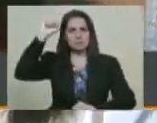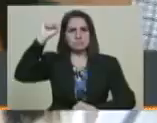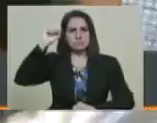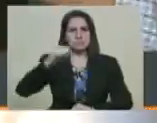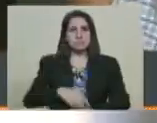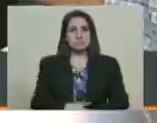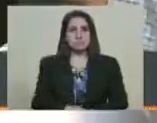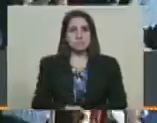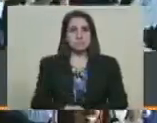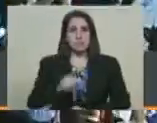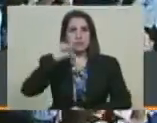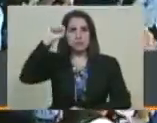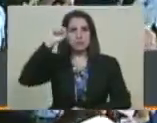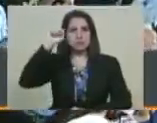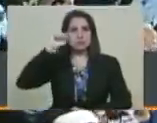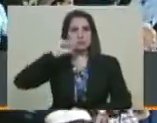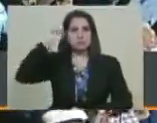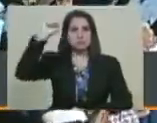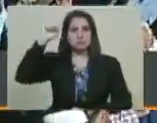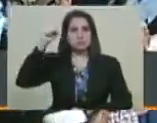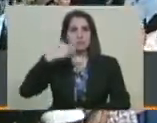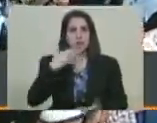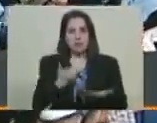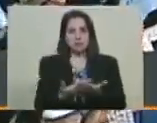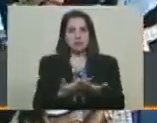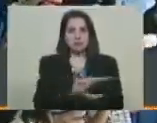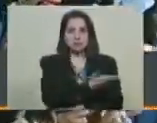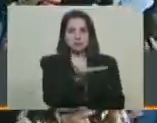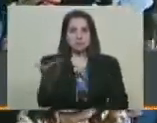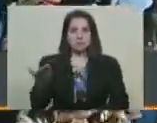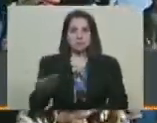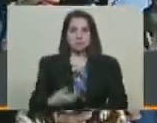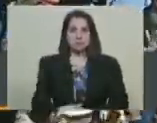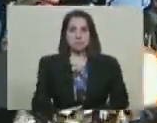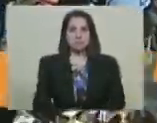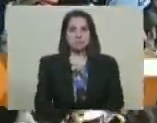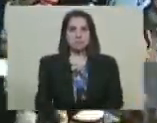¡Venceremos! ¡Venceremos! ¡Venceremos! ¡Gracias!